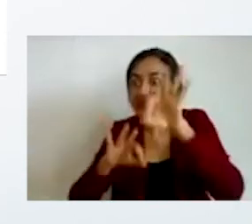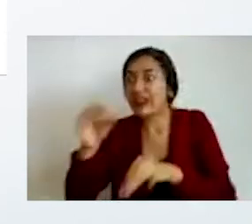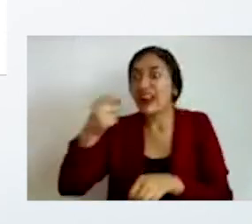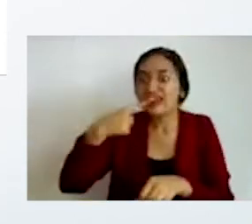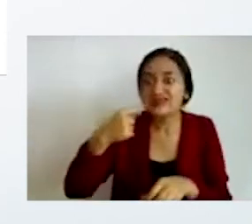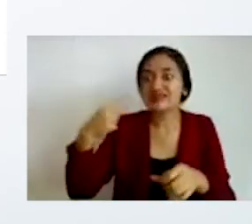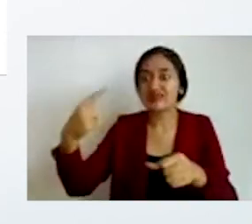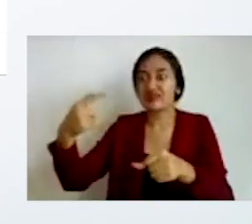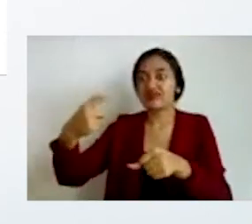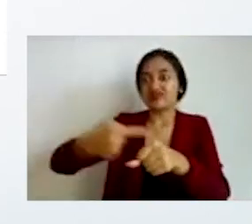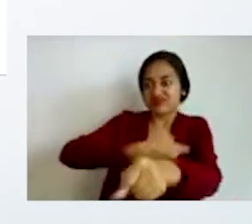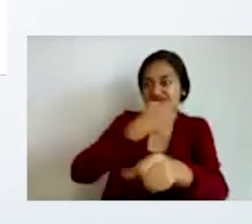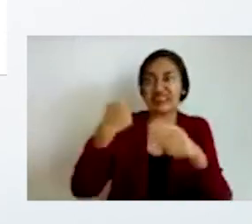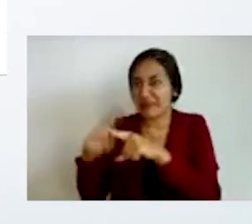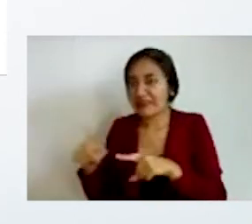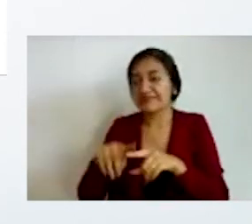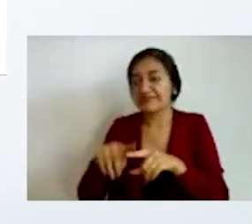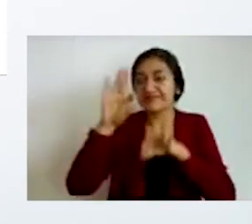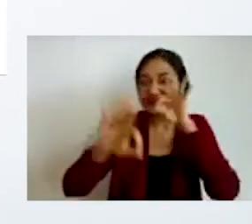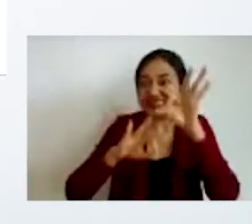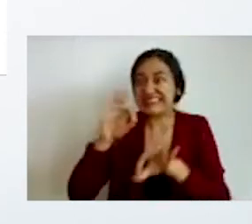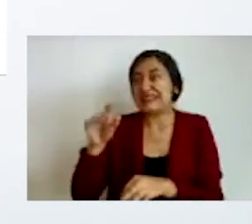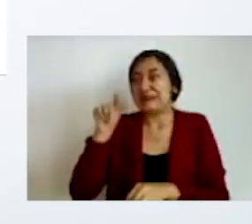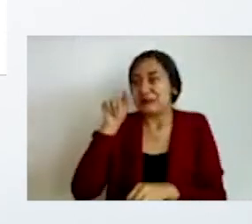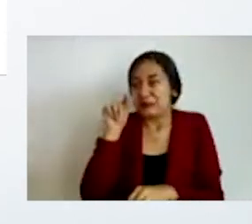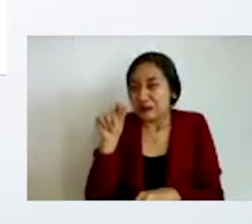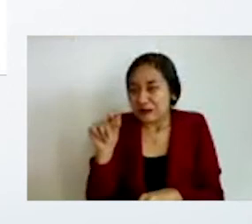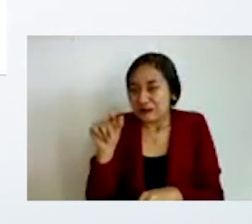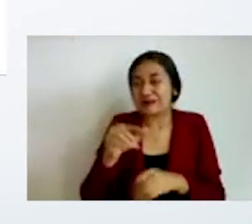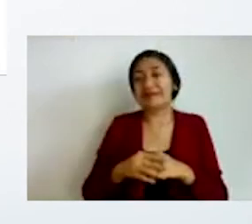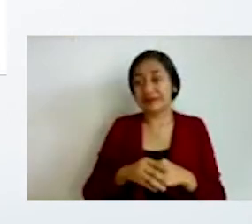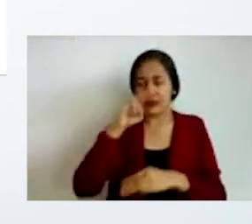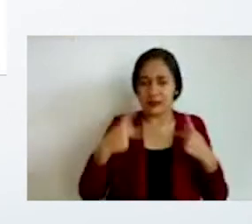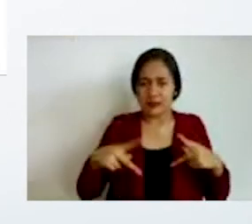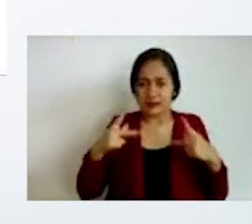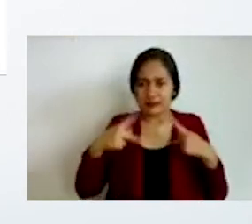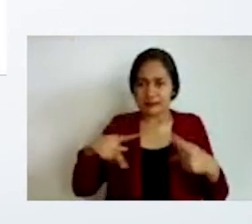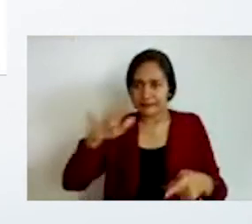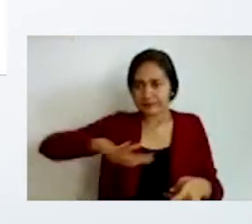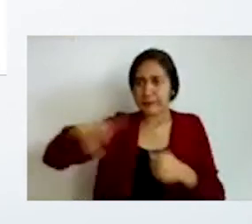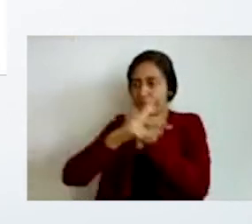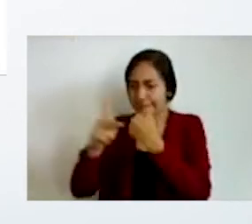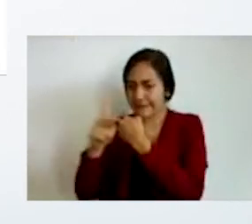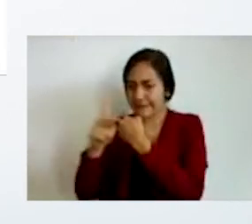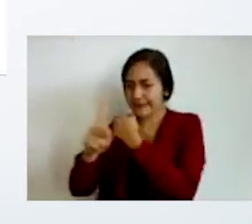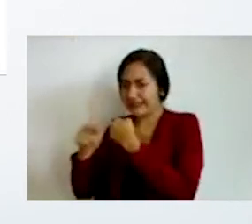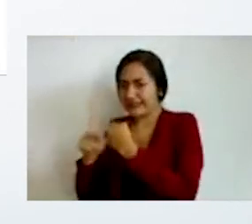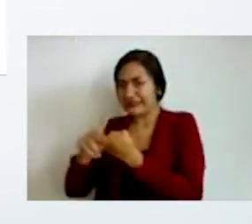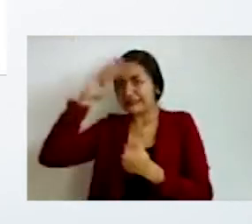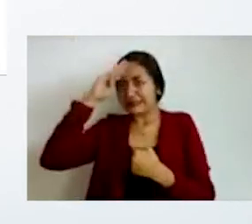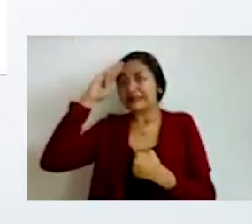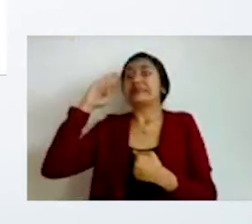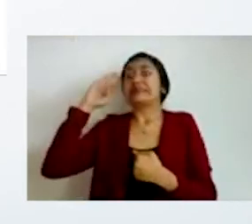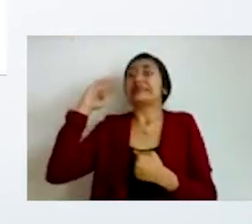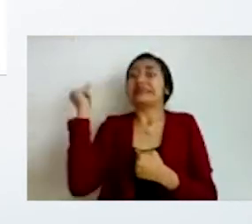lo aceptaron todos en el mundo y todos dijeron, sí, voy a tratar de hacer eso, voy a tratar de disminuir el número